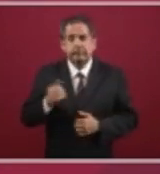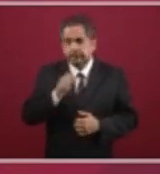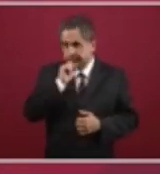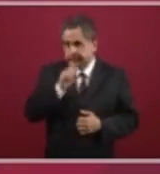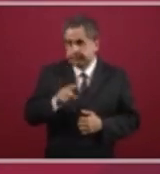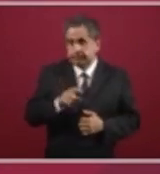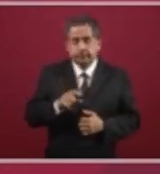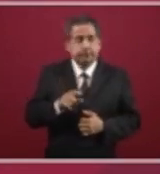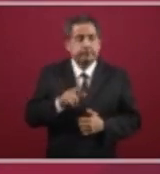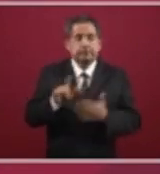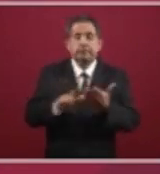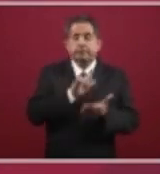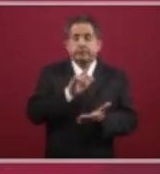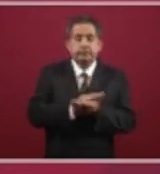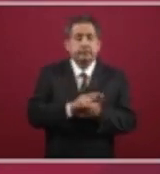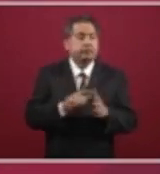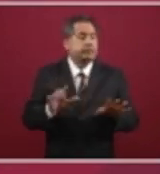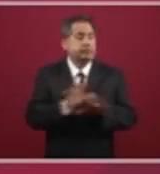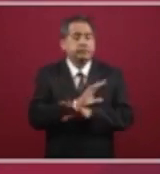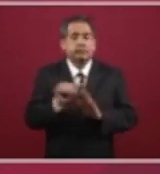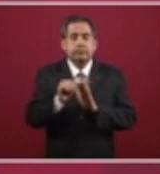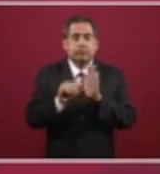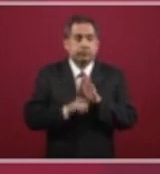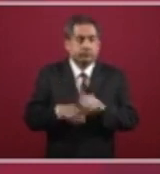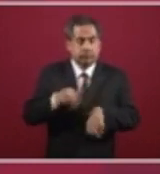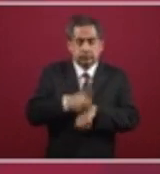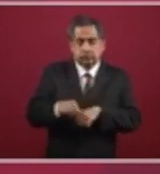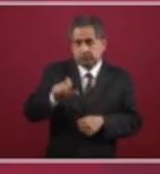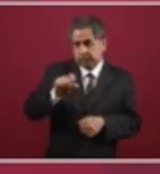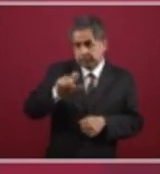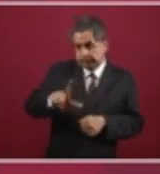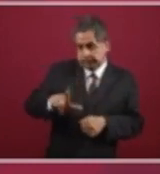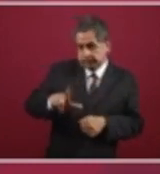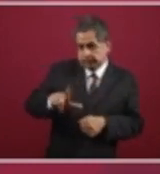la reforma al 27, nosotros no tenemos